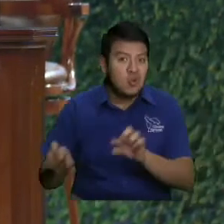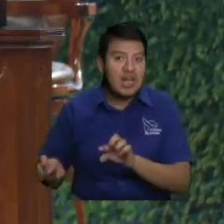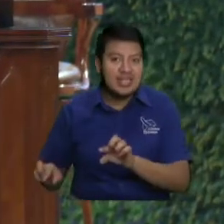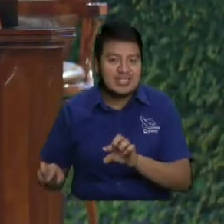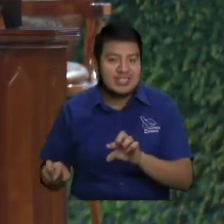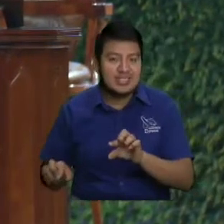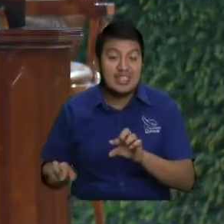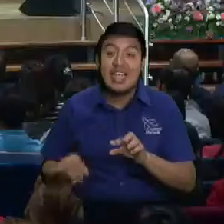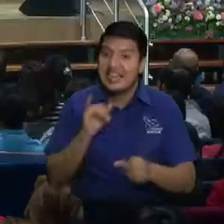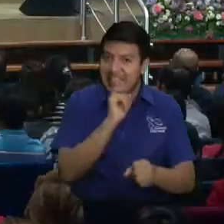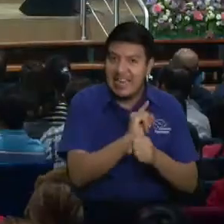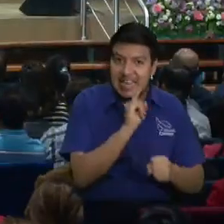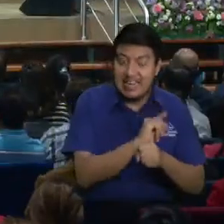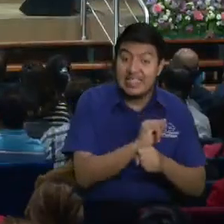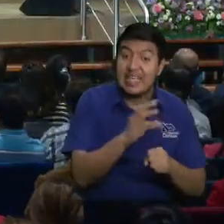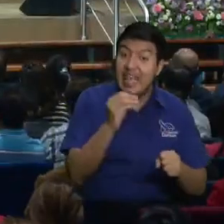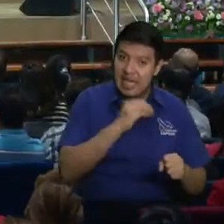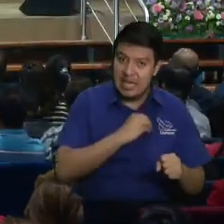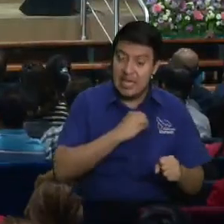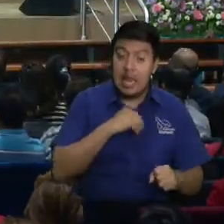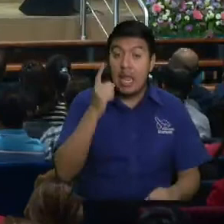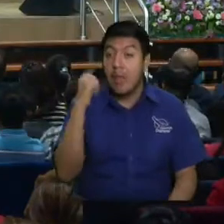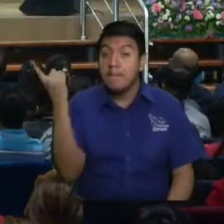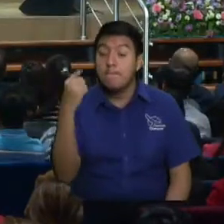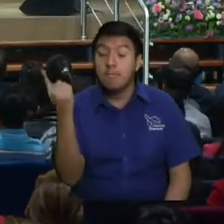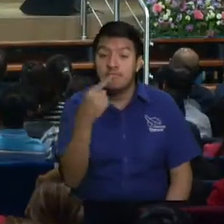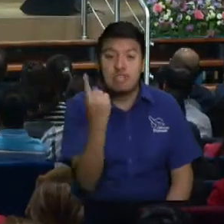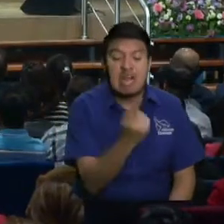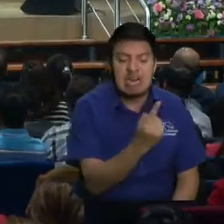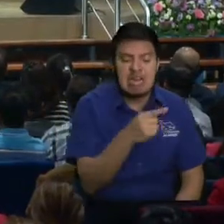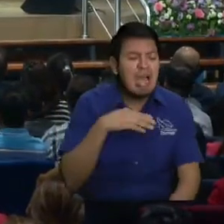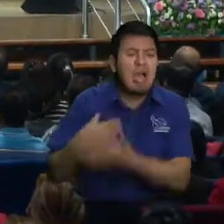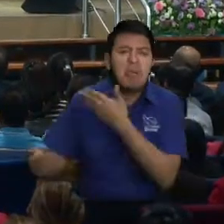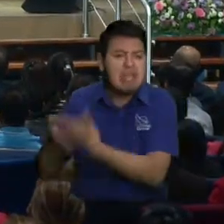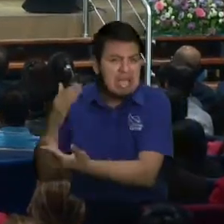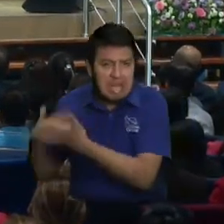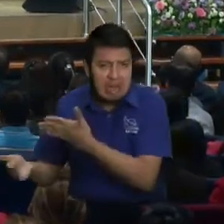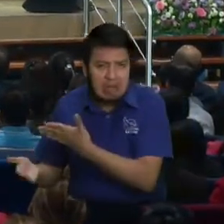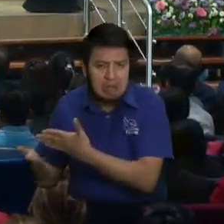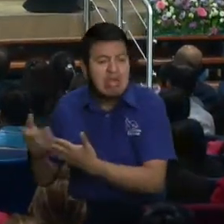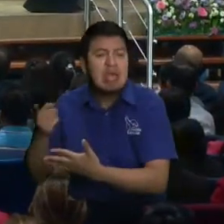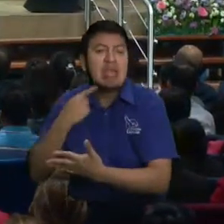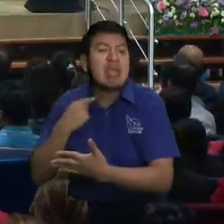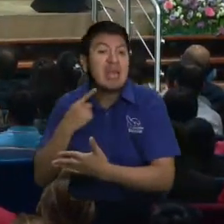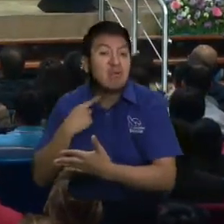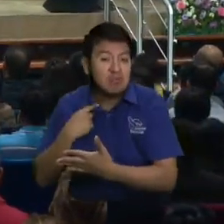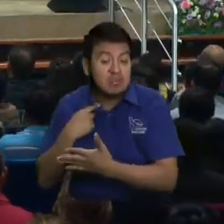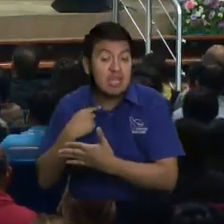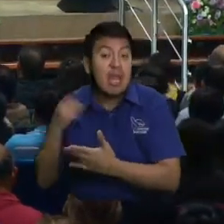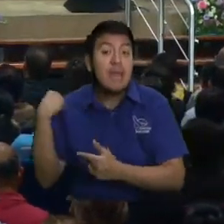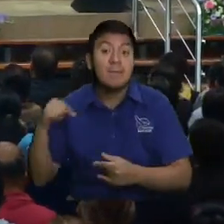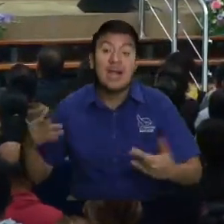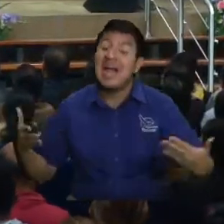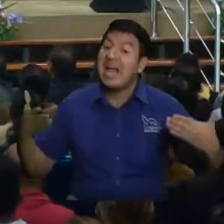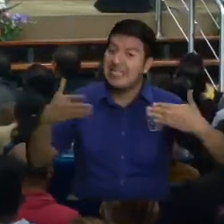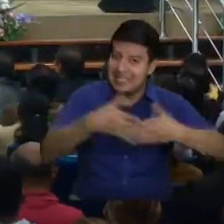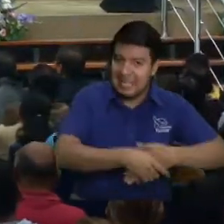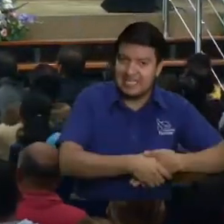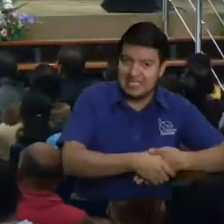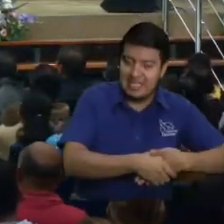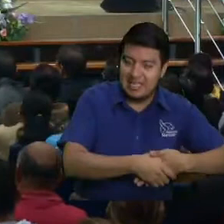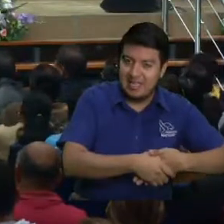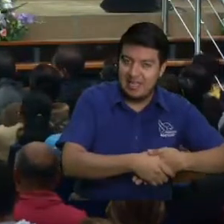bajo el brazo. ¿Y cómo lo prefiere? ¿Con la Biblia bajo el brazo o con el saco sobre el hombro?